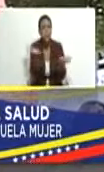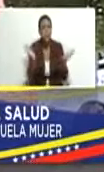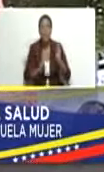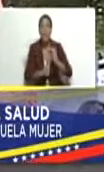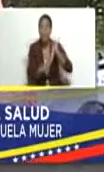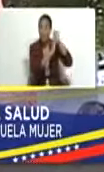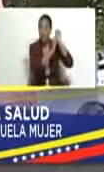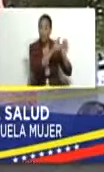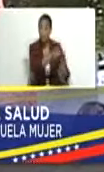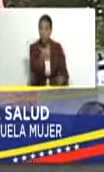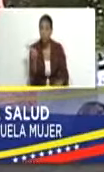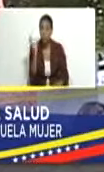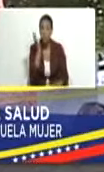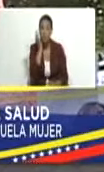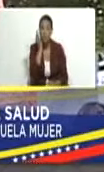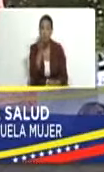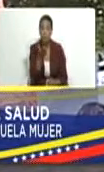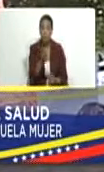lideresas,